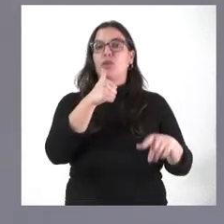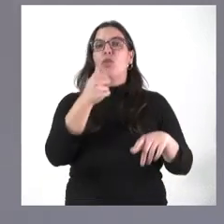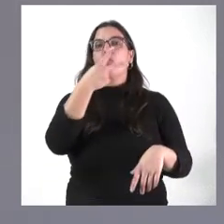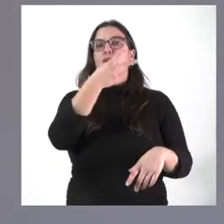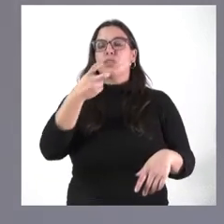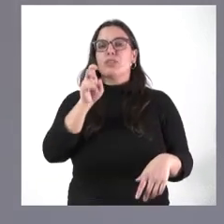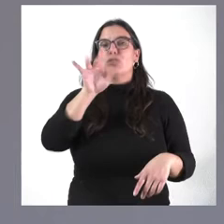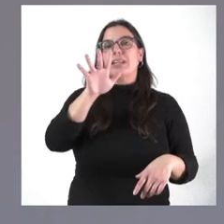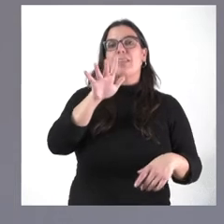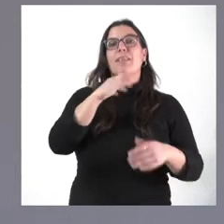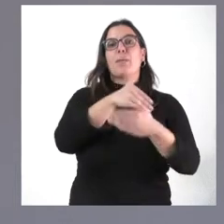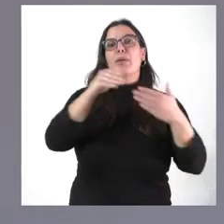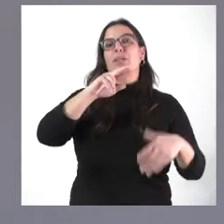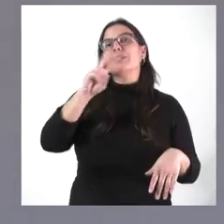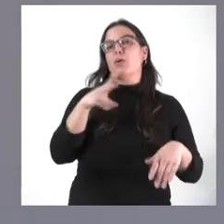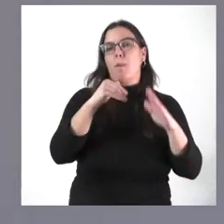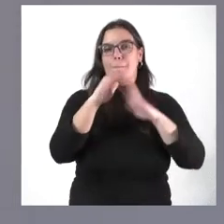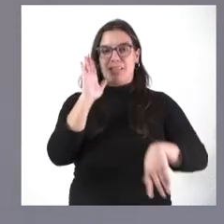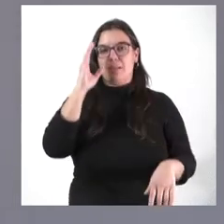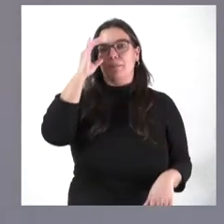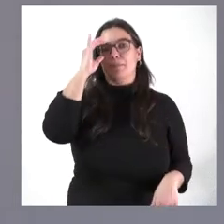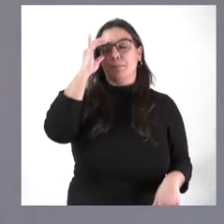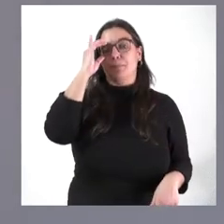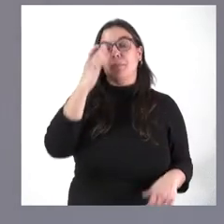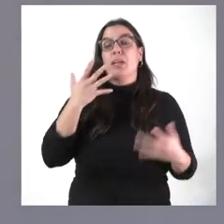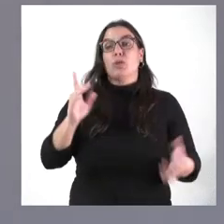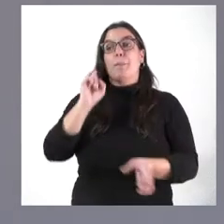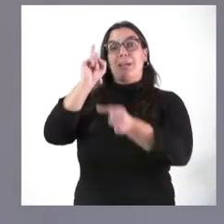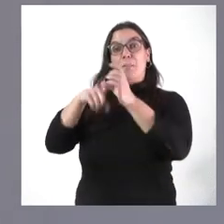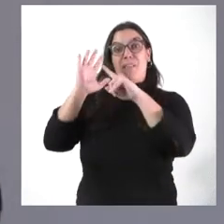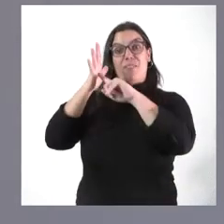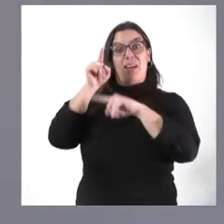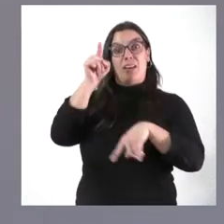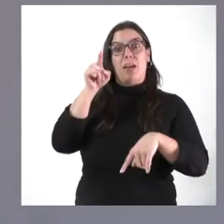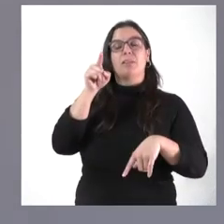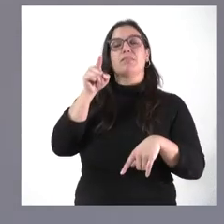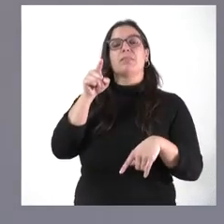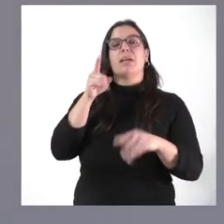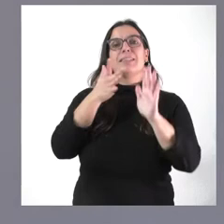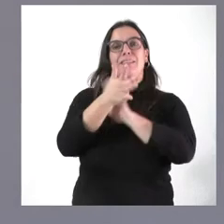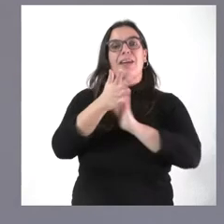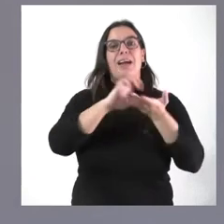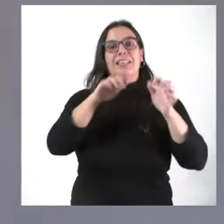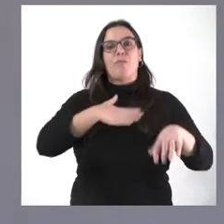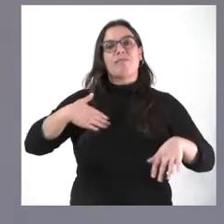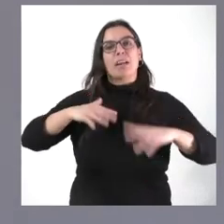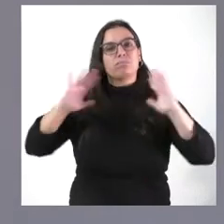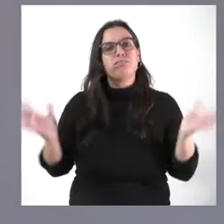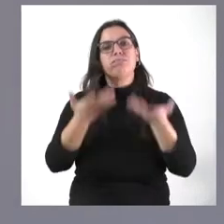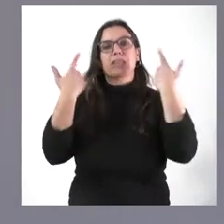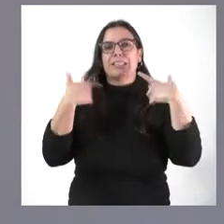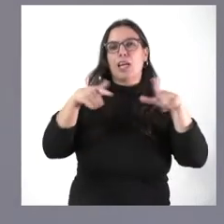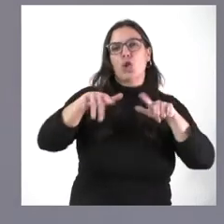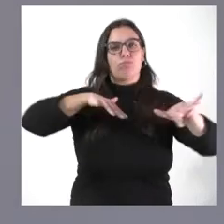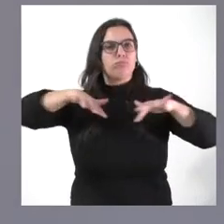215 millones de euros y con esta presencia internacional de Castilla y león se trata de fomentar ese sector tan Dinámico